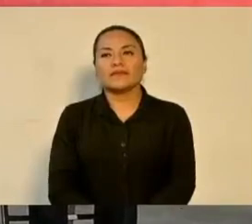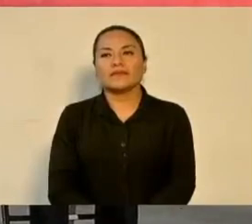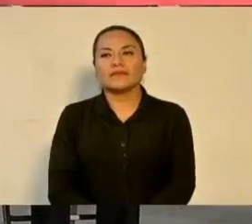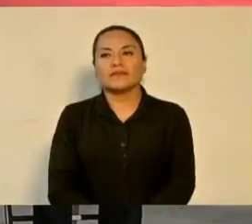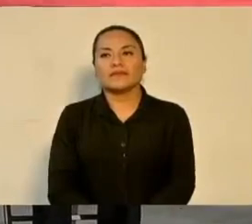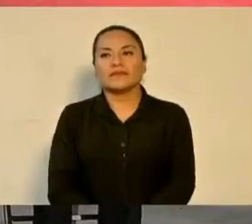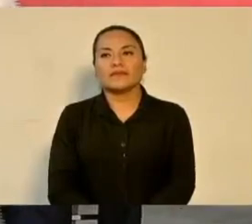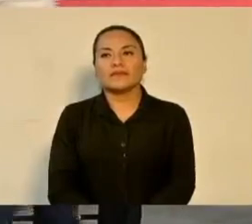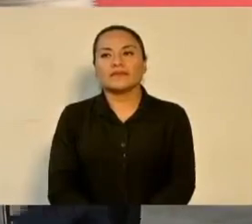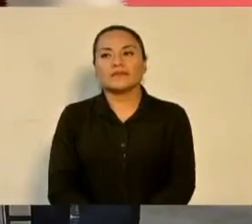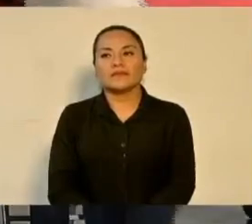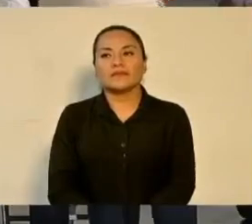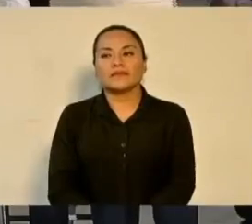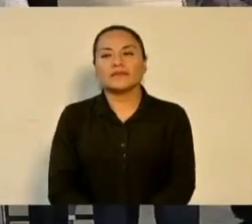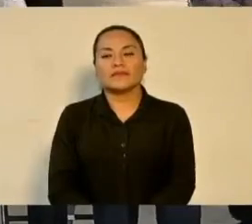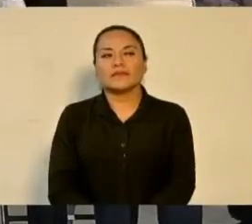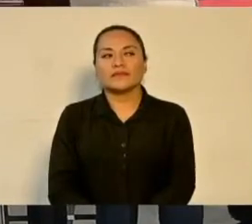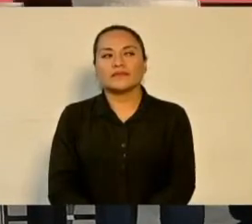Gracias.